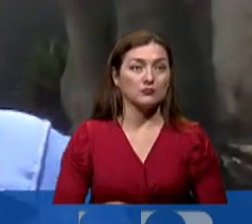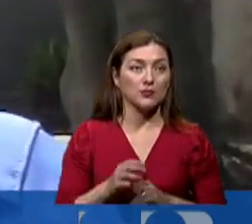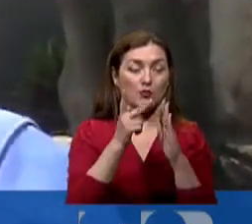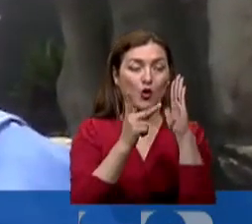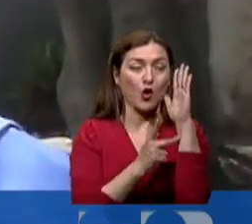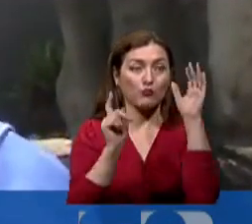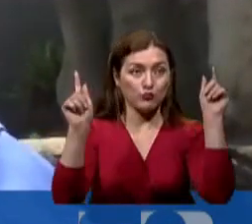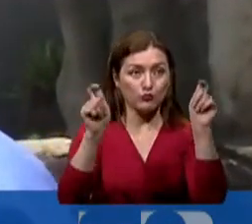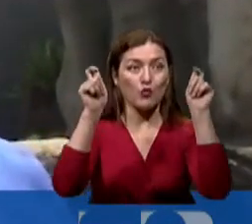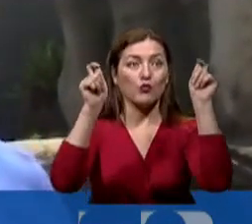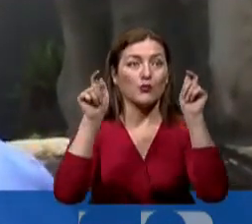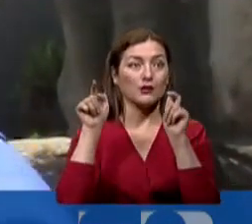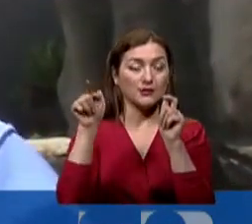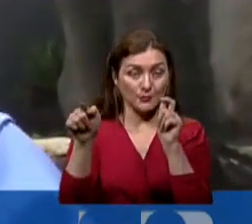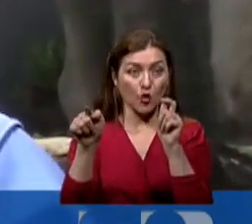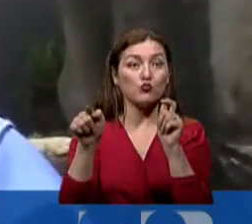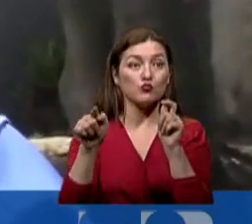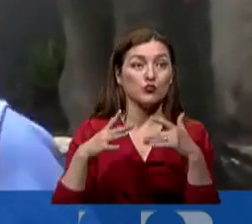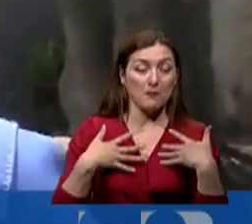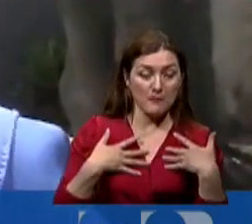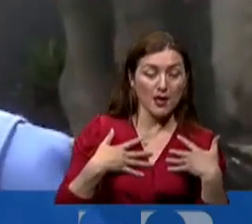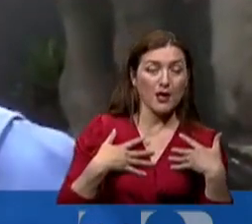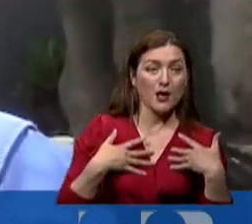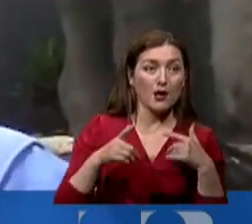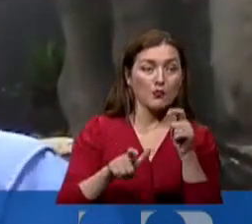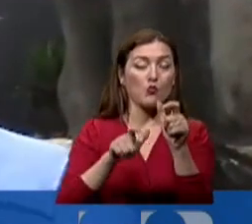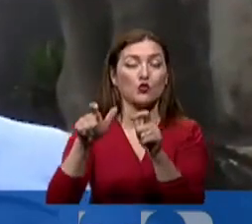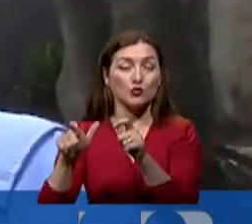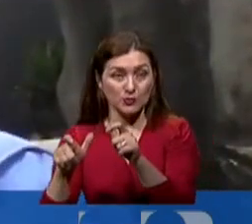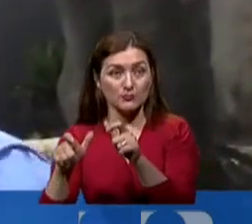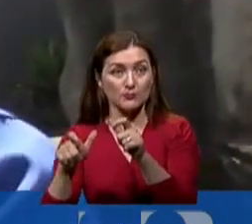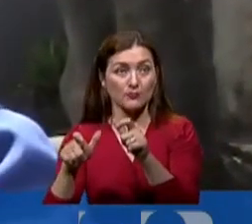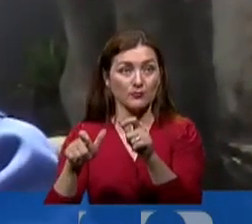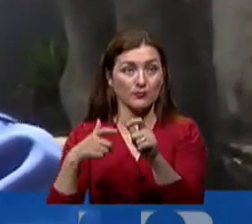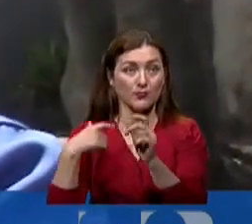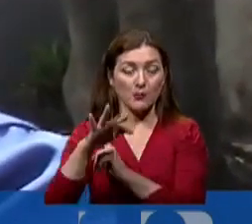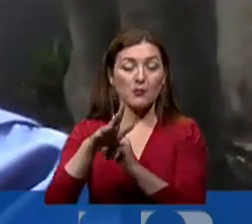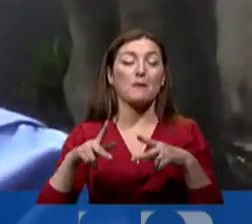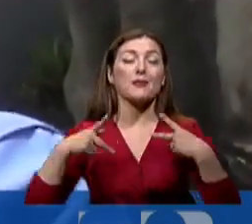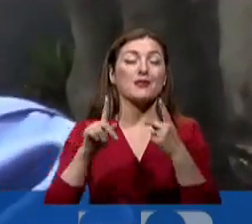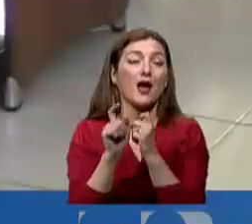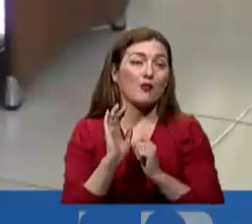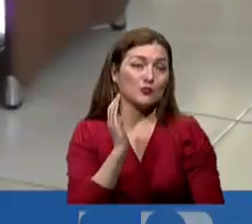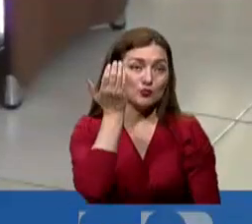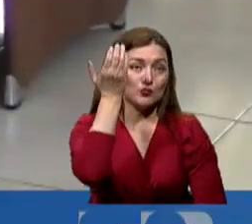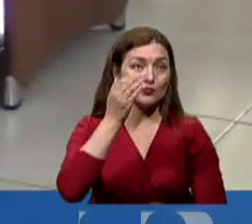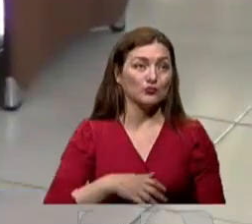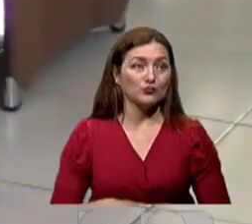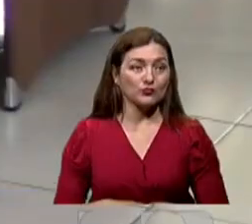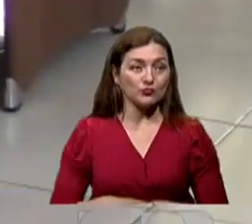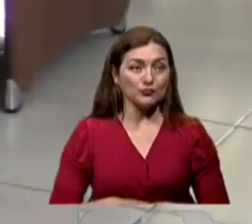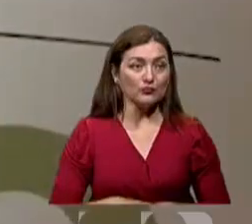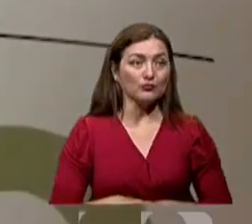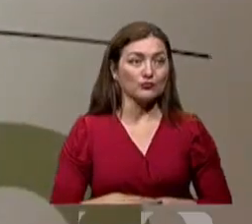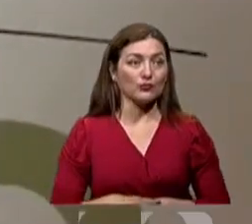La Fundación Chiguis como tal ha sabido cambiar no solo a mí, sino a muchas personas que se encuentran en mi entorno. Por ventaja no